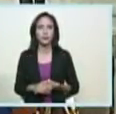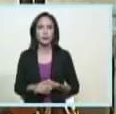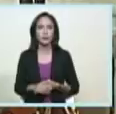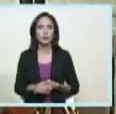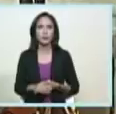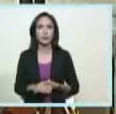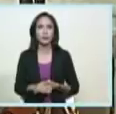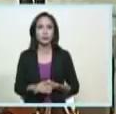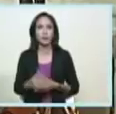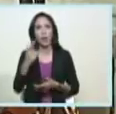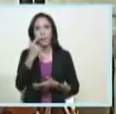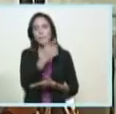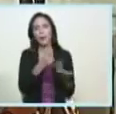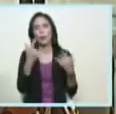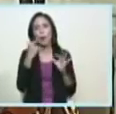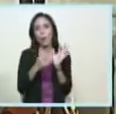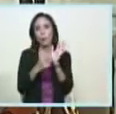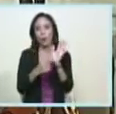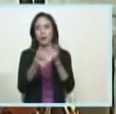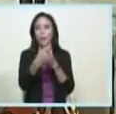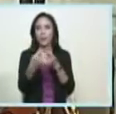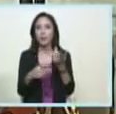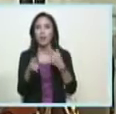el billete de 2 bolívares